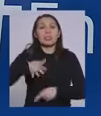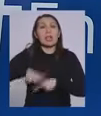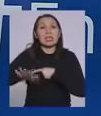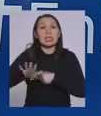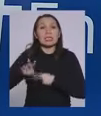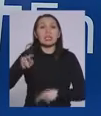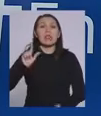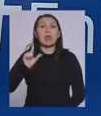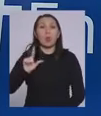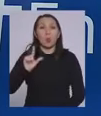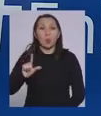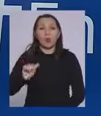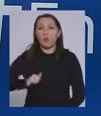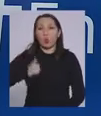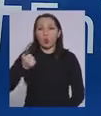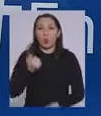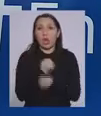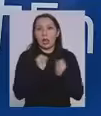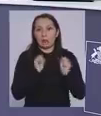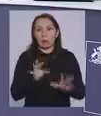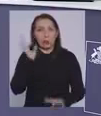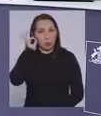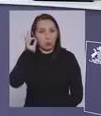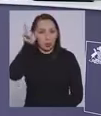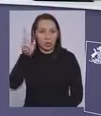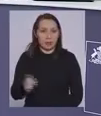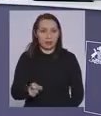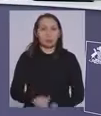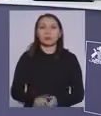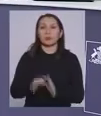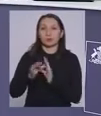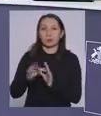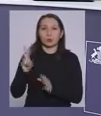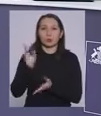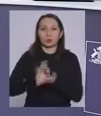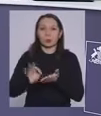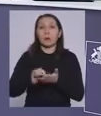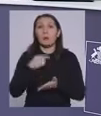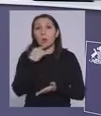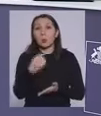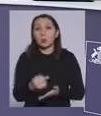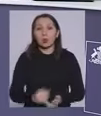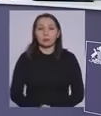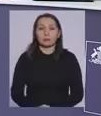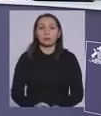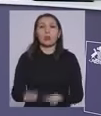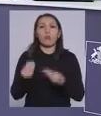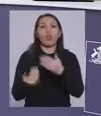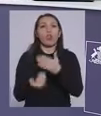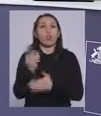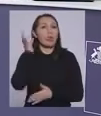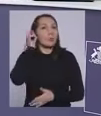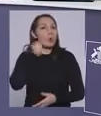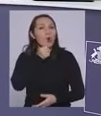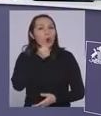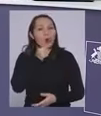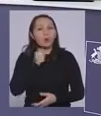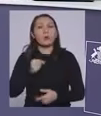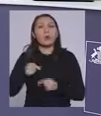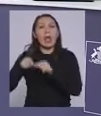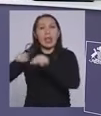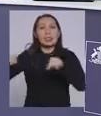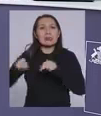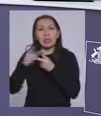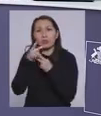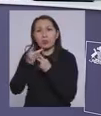de julio, voluntariamente. Muchas gracias, subsecretario. Siguiente pregunta. Muy buenos días.